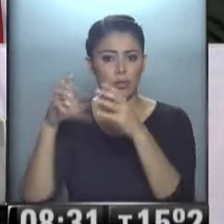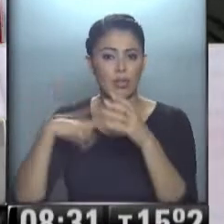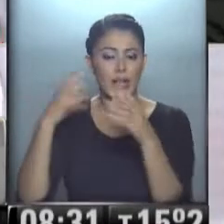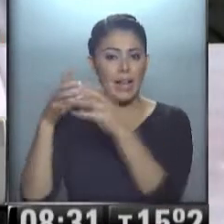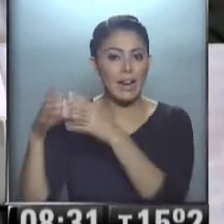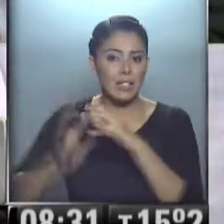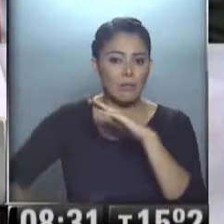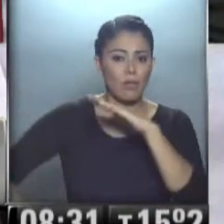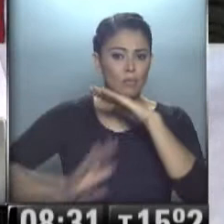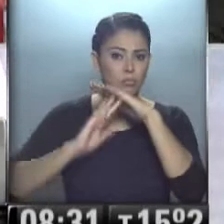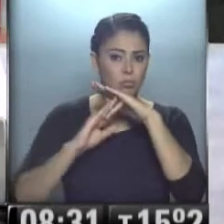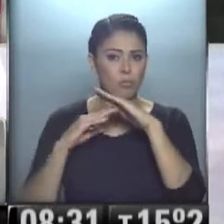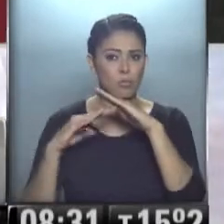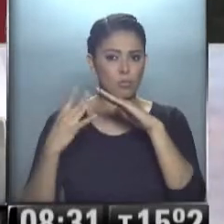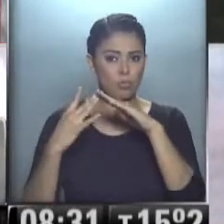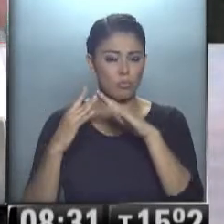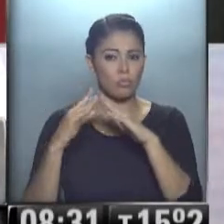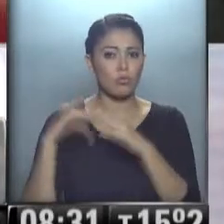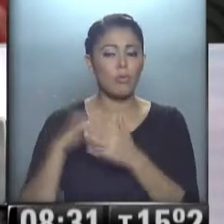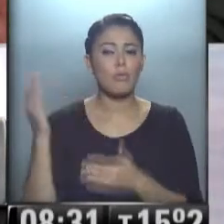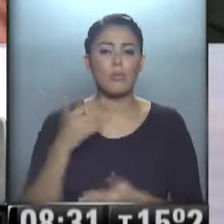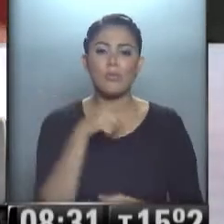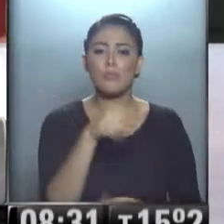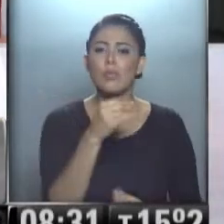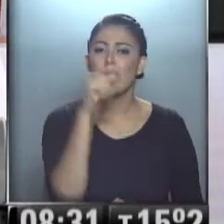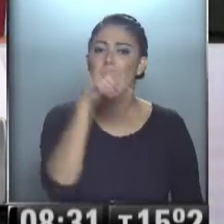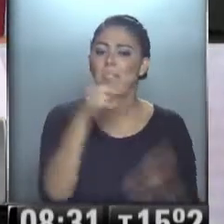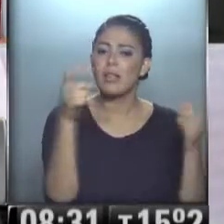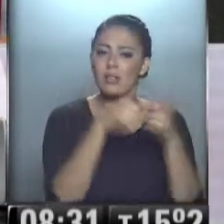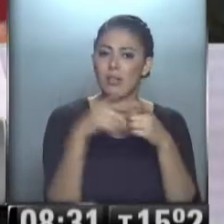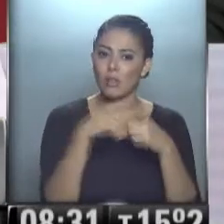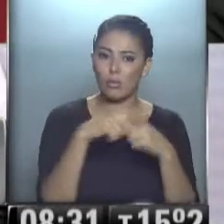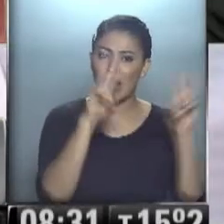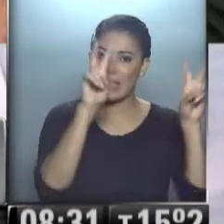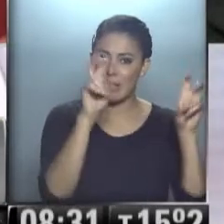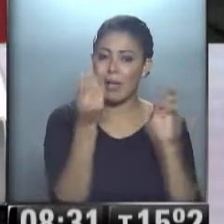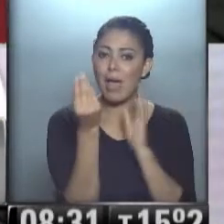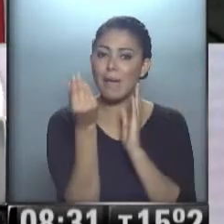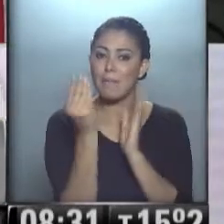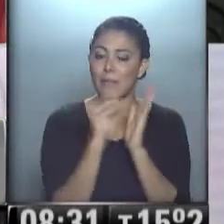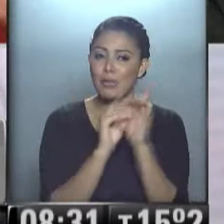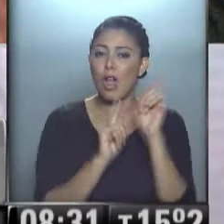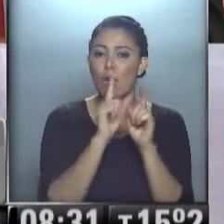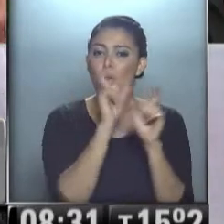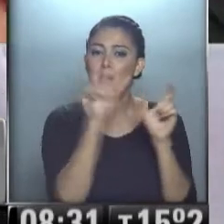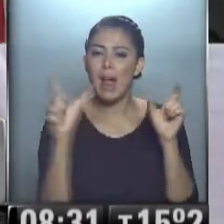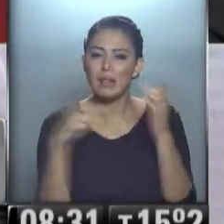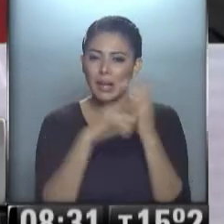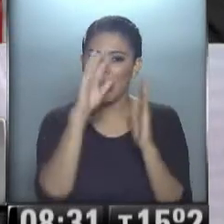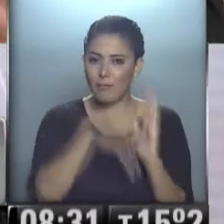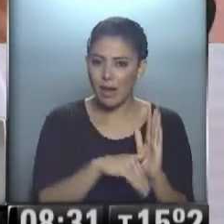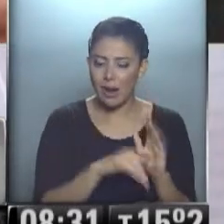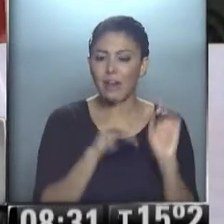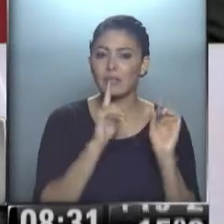la mesa de enlace porque lo que se está discutiendo es no sólo el tema de rebajar los precios de algunos cortes reitero este